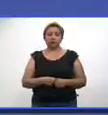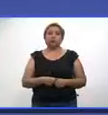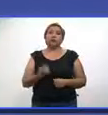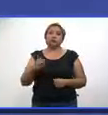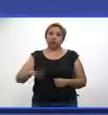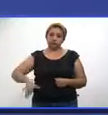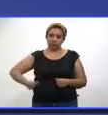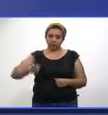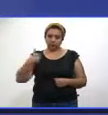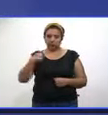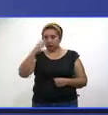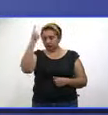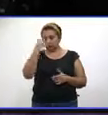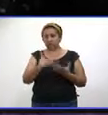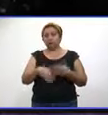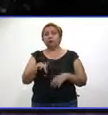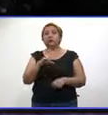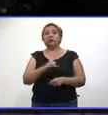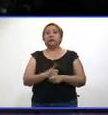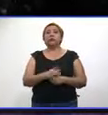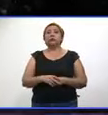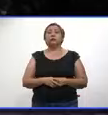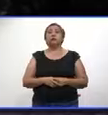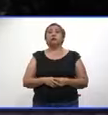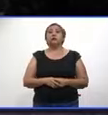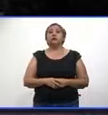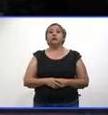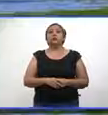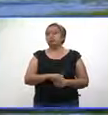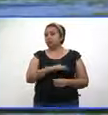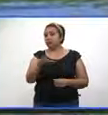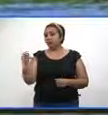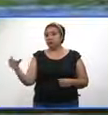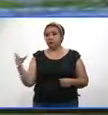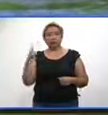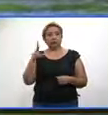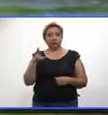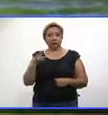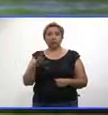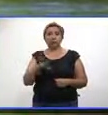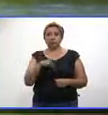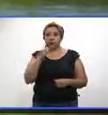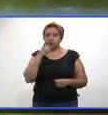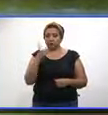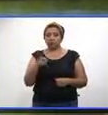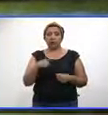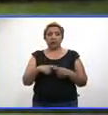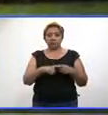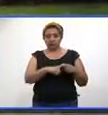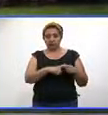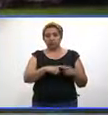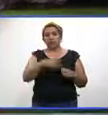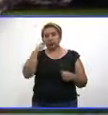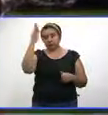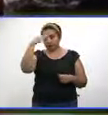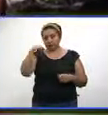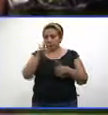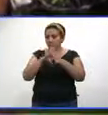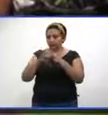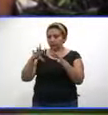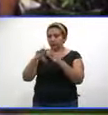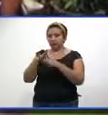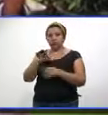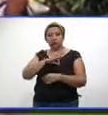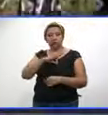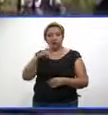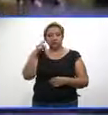de aprovechamiento para las comunidades rurales. También hay demanda de guías especializados para llegar a los lugares donde se